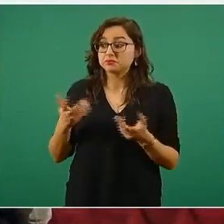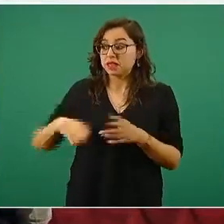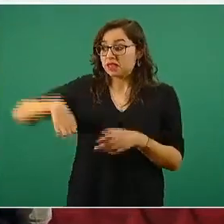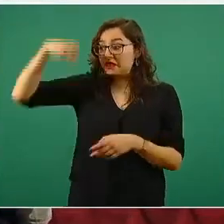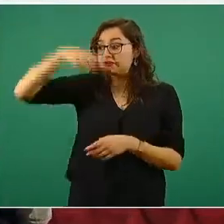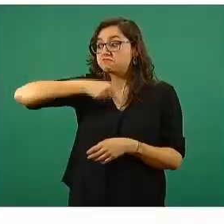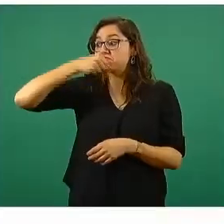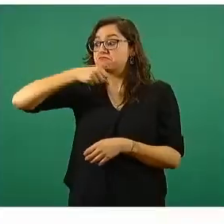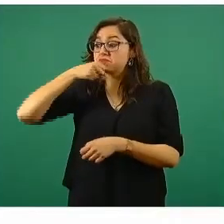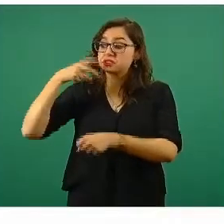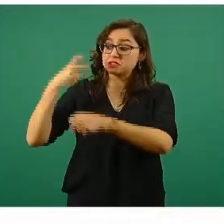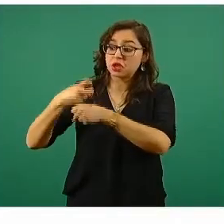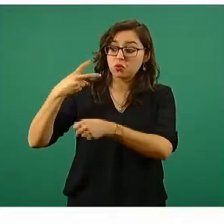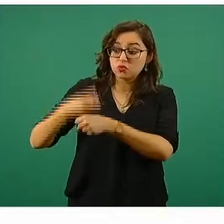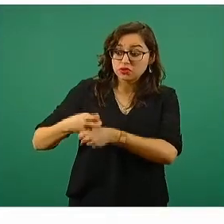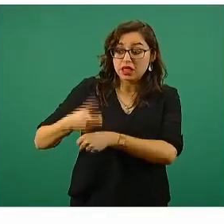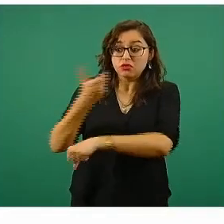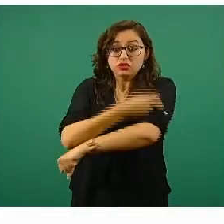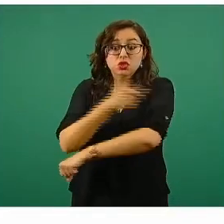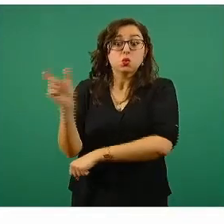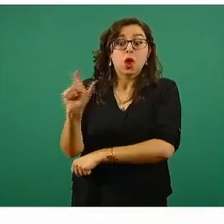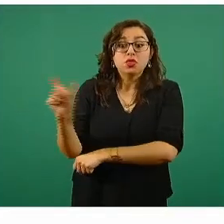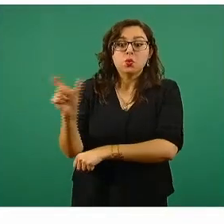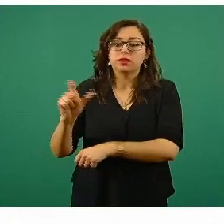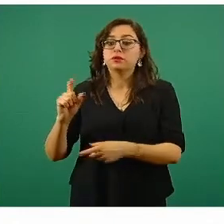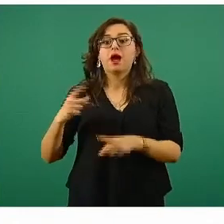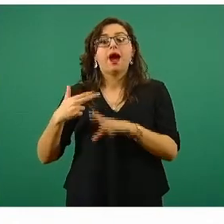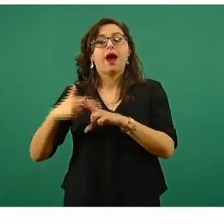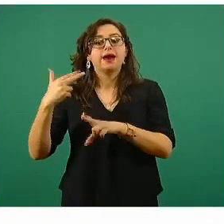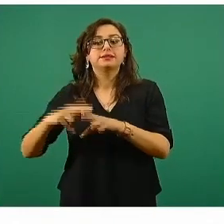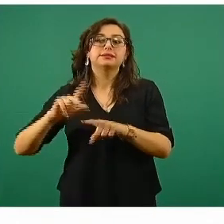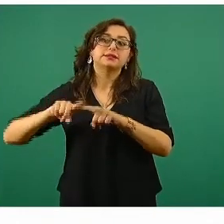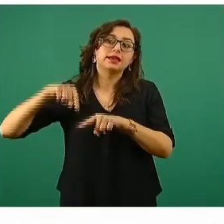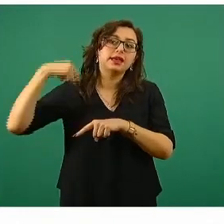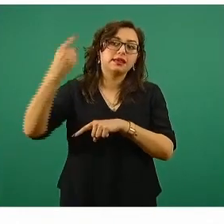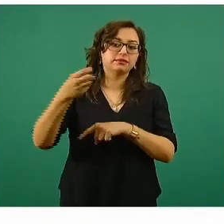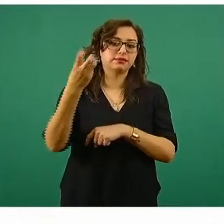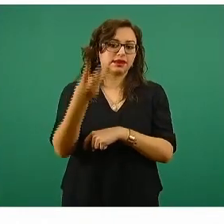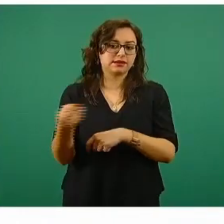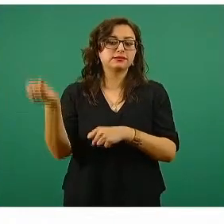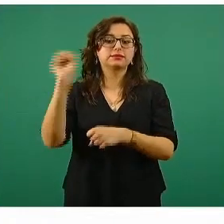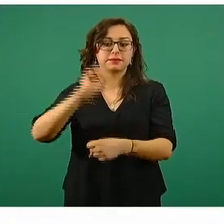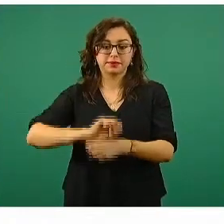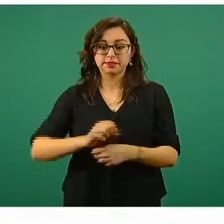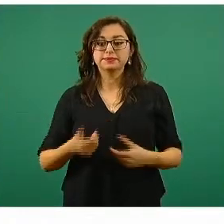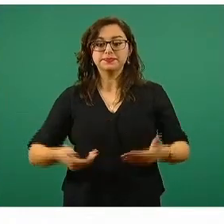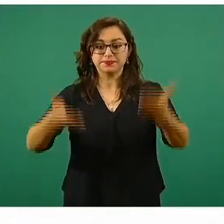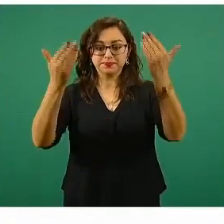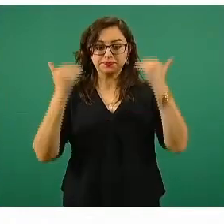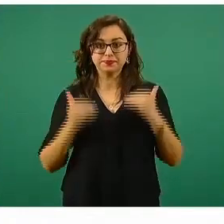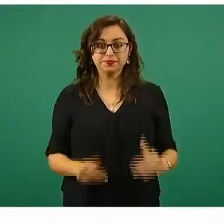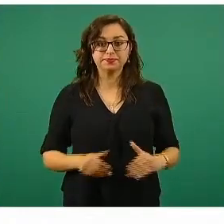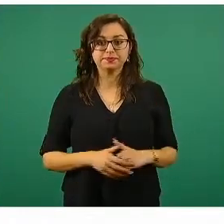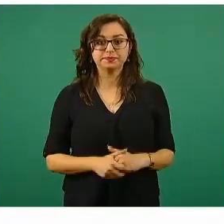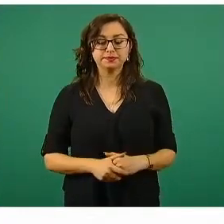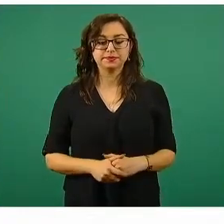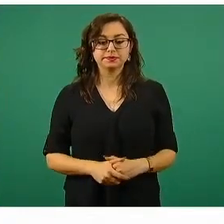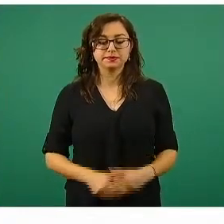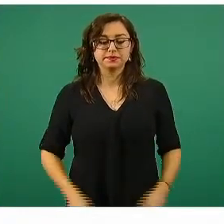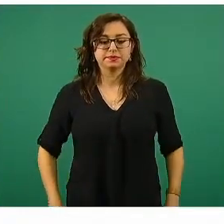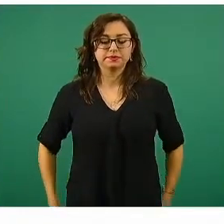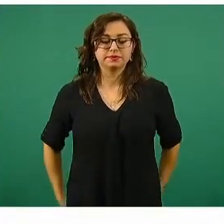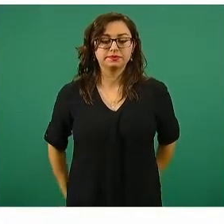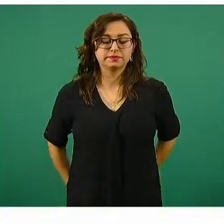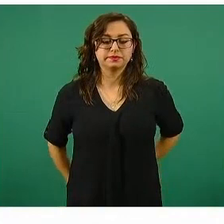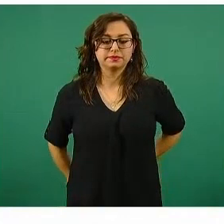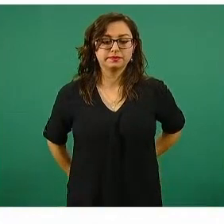vamos a ver moverse mucho, al menos hasta dentro de 3 semanas a partir de esta. Veamos la siguiente diapositiva.